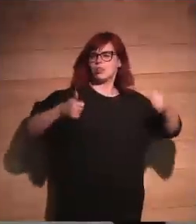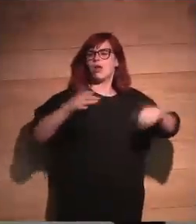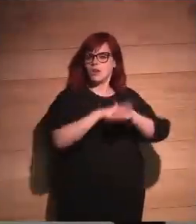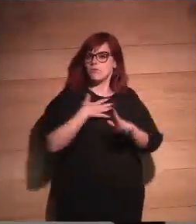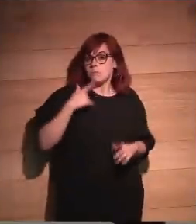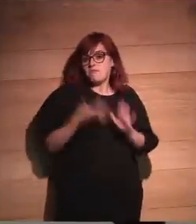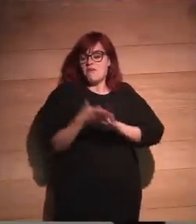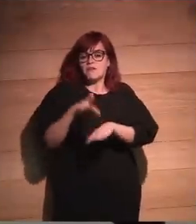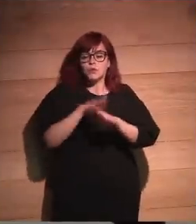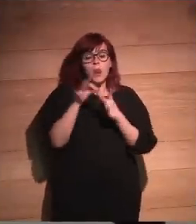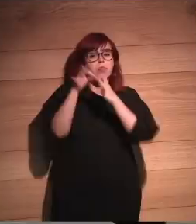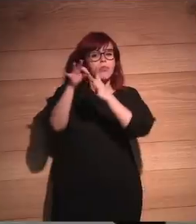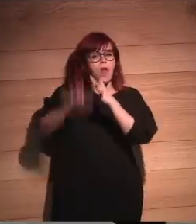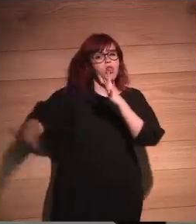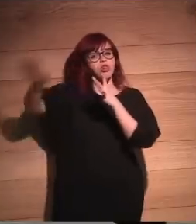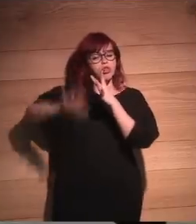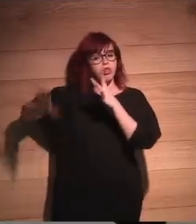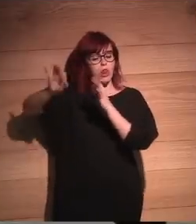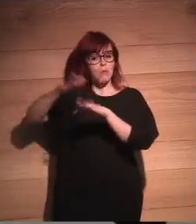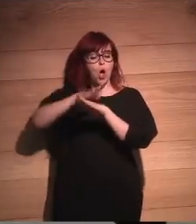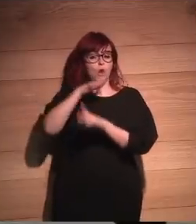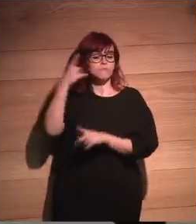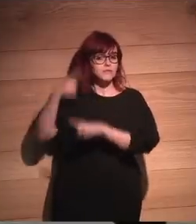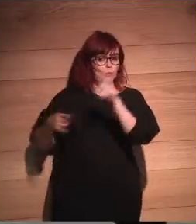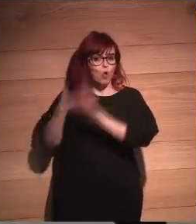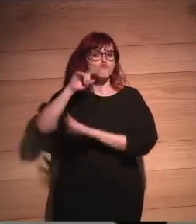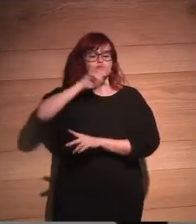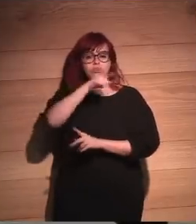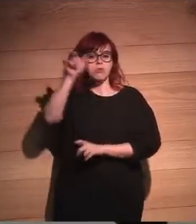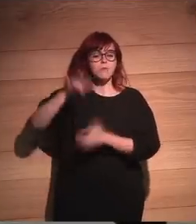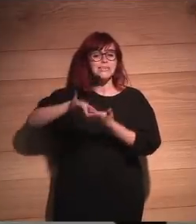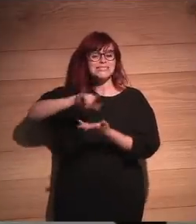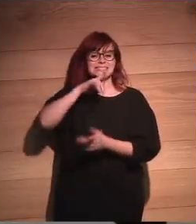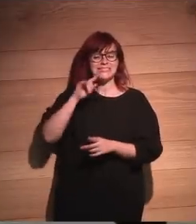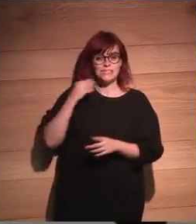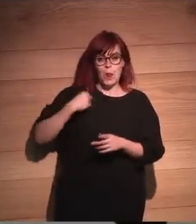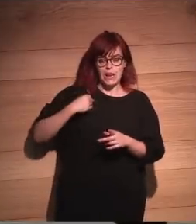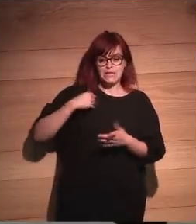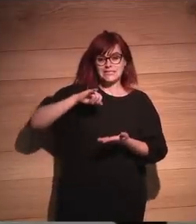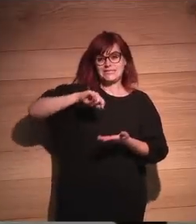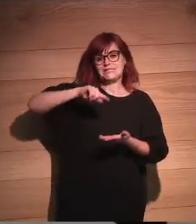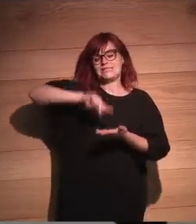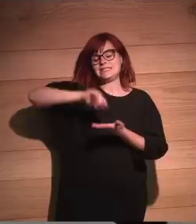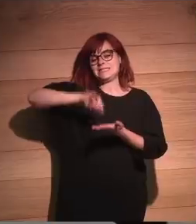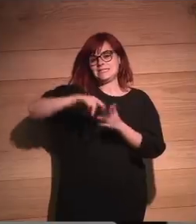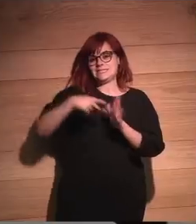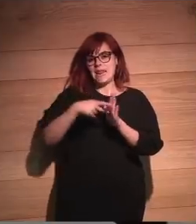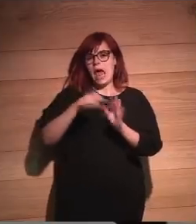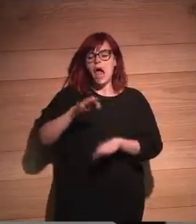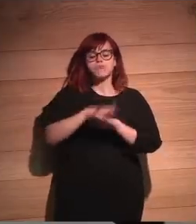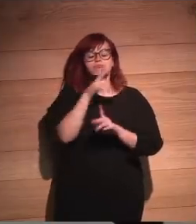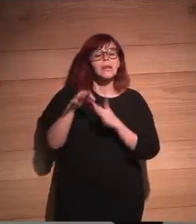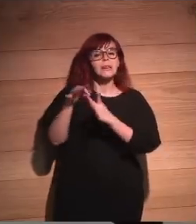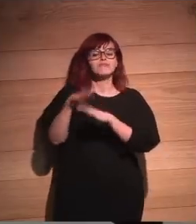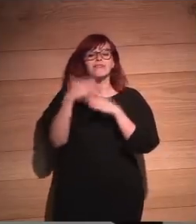este momento, el líder en Oriente Medio es Rusia. En Siria, el que ha pacificado Siria es Rusia. Y